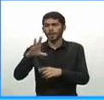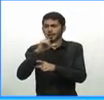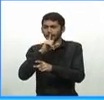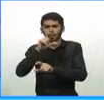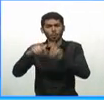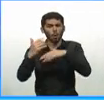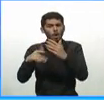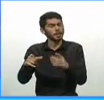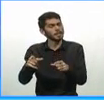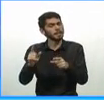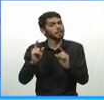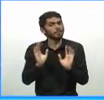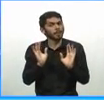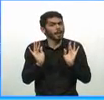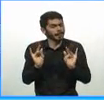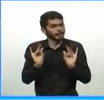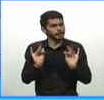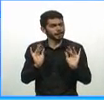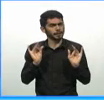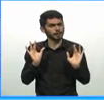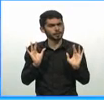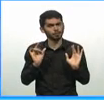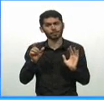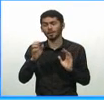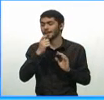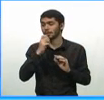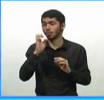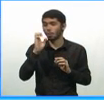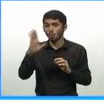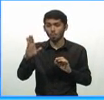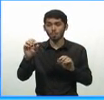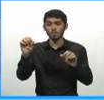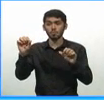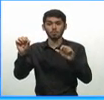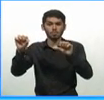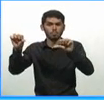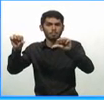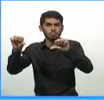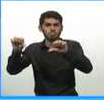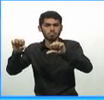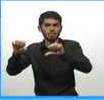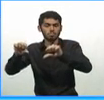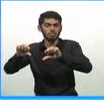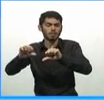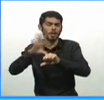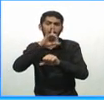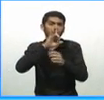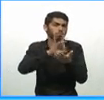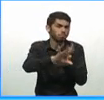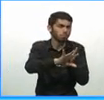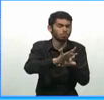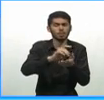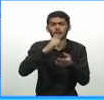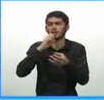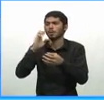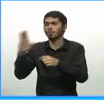los jugadores hoy si al club le va muy mal el entrenador se va si al club le va muy mal los jugadores pueden firmar